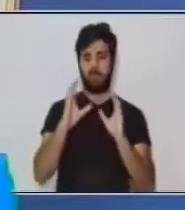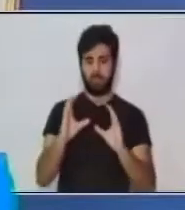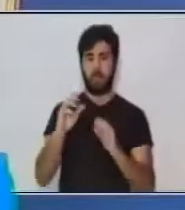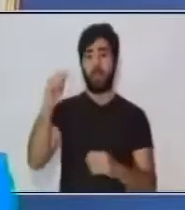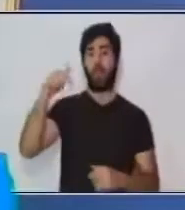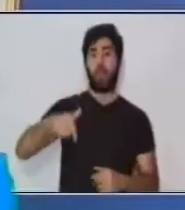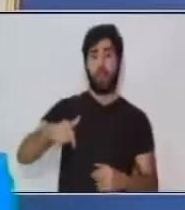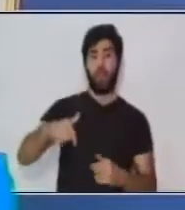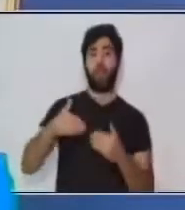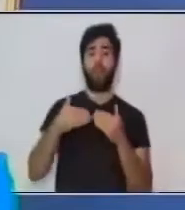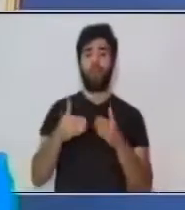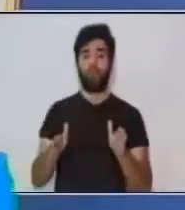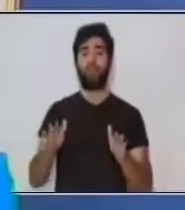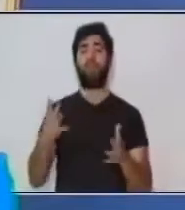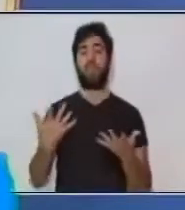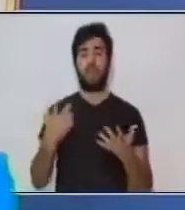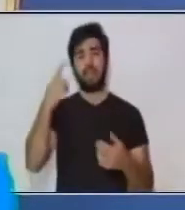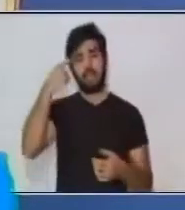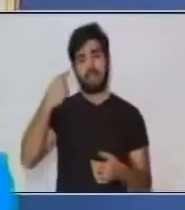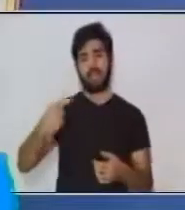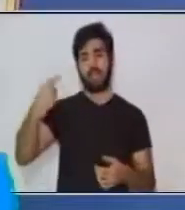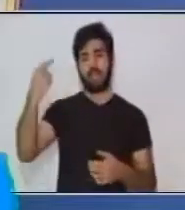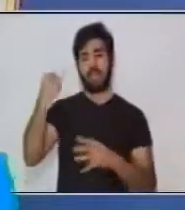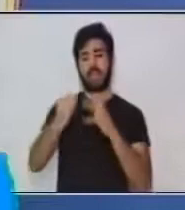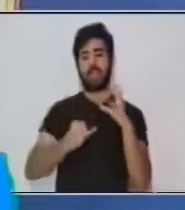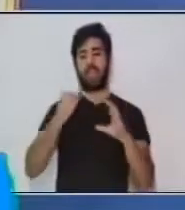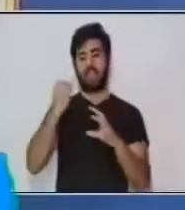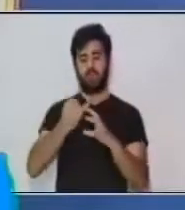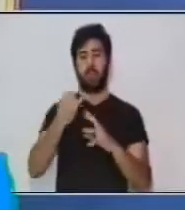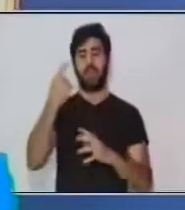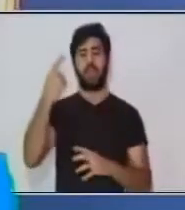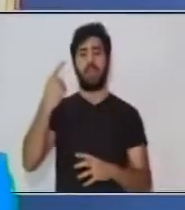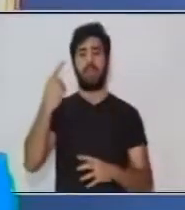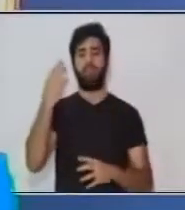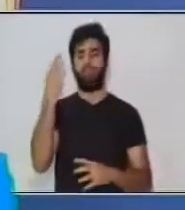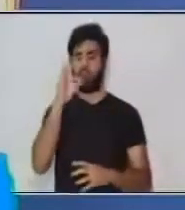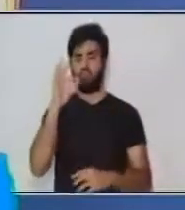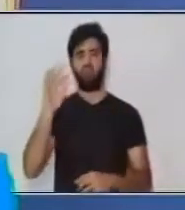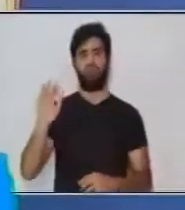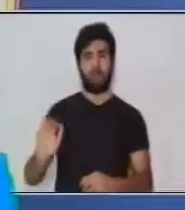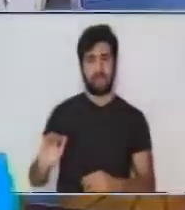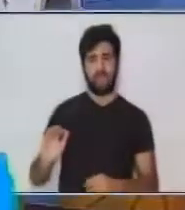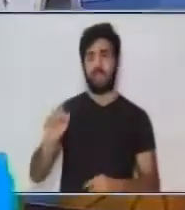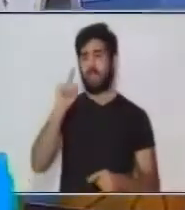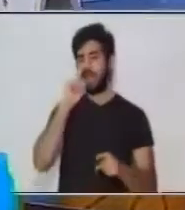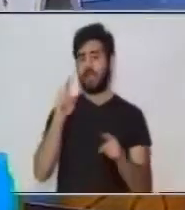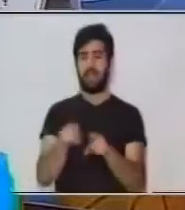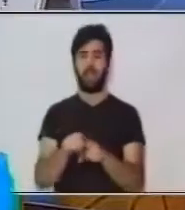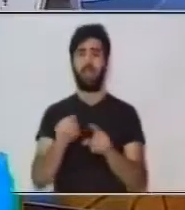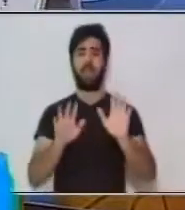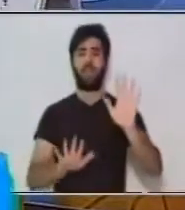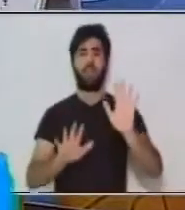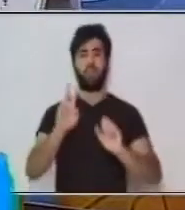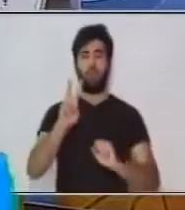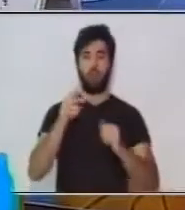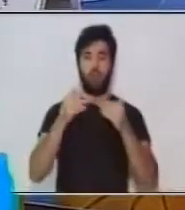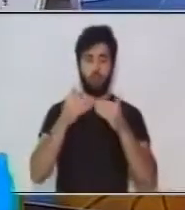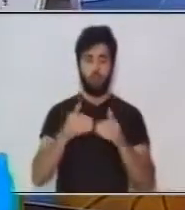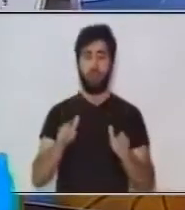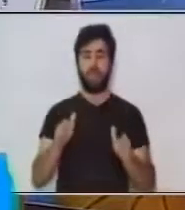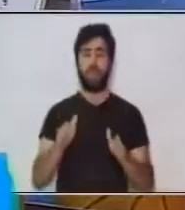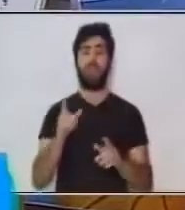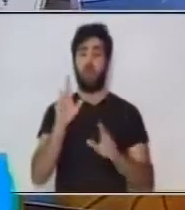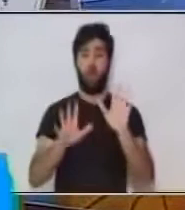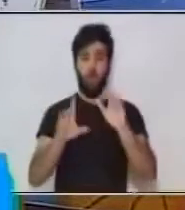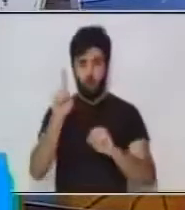octubre pues celebramos el Día Internacional de la Niña y también el 11 de